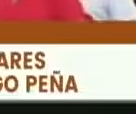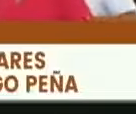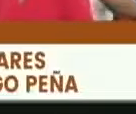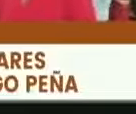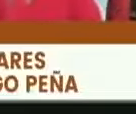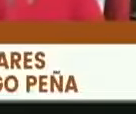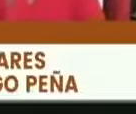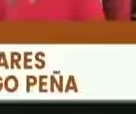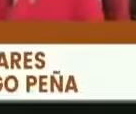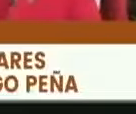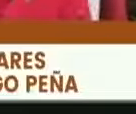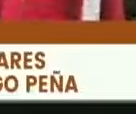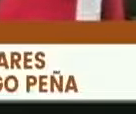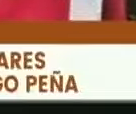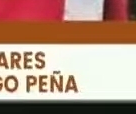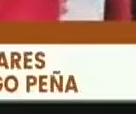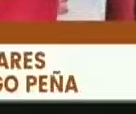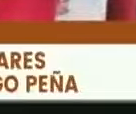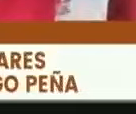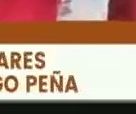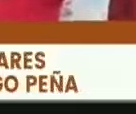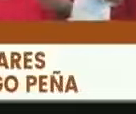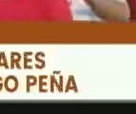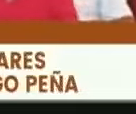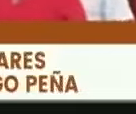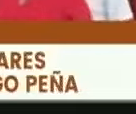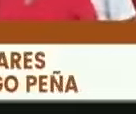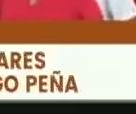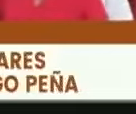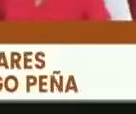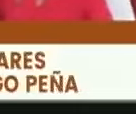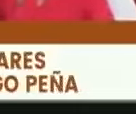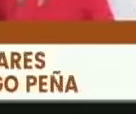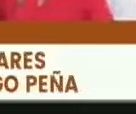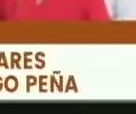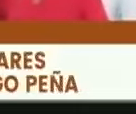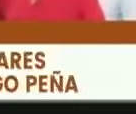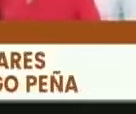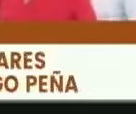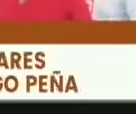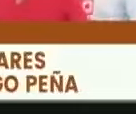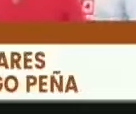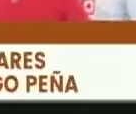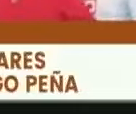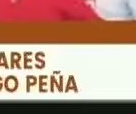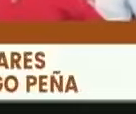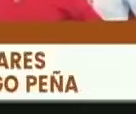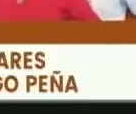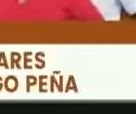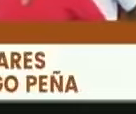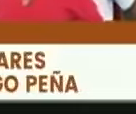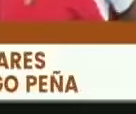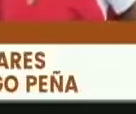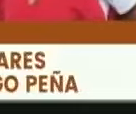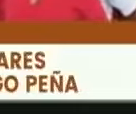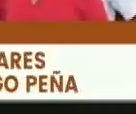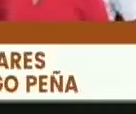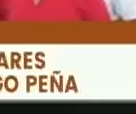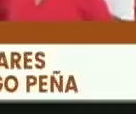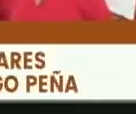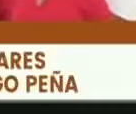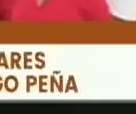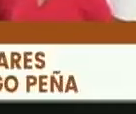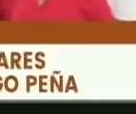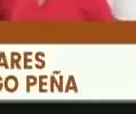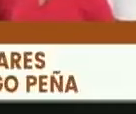¡Hasta la victoria siempre! Y le damos la bienvenida a nuestro capitán de la lealtad, el capitán